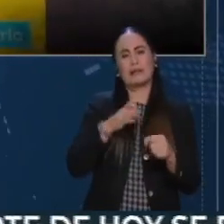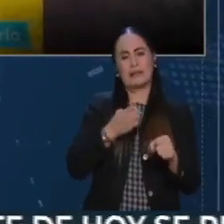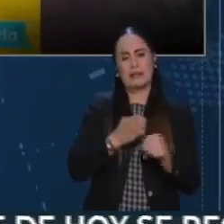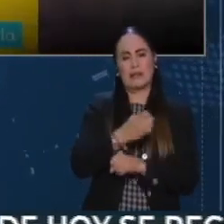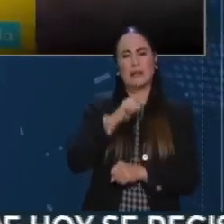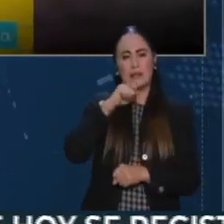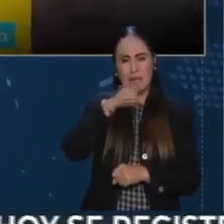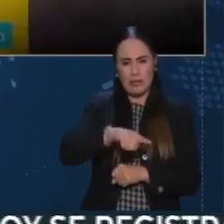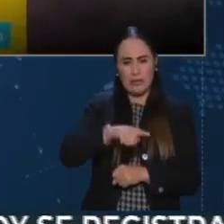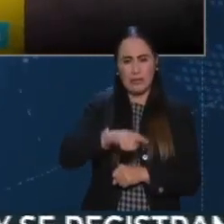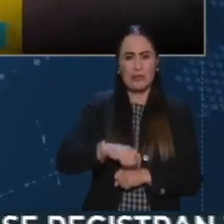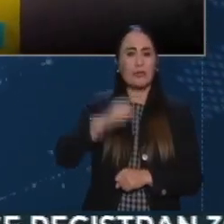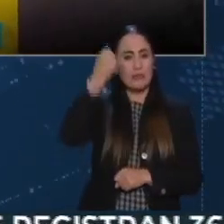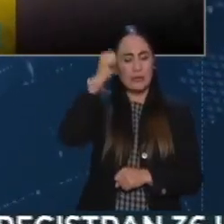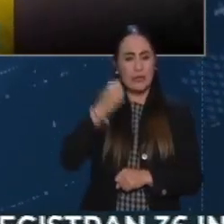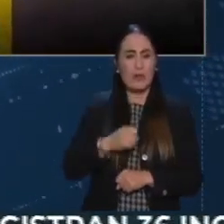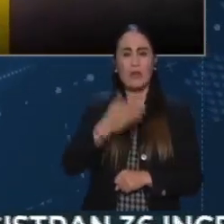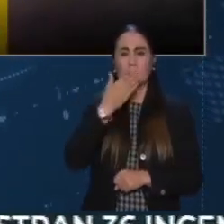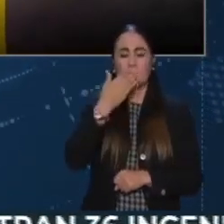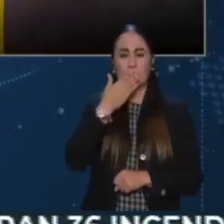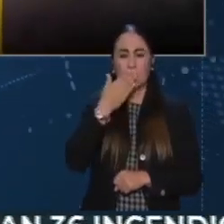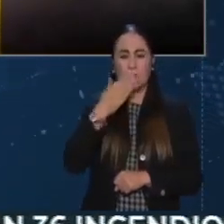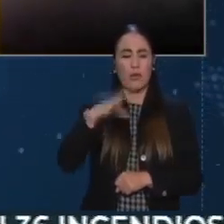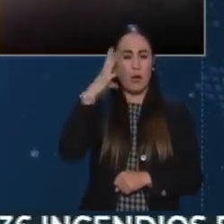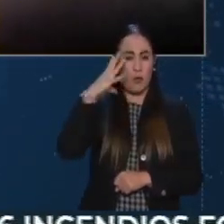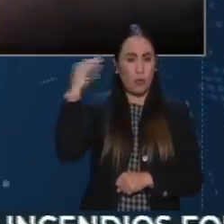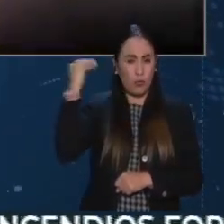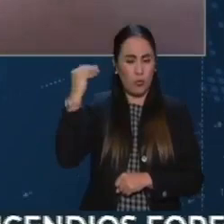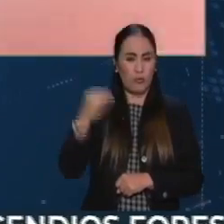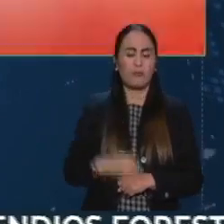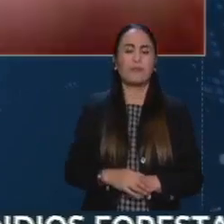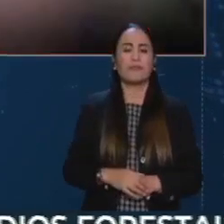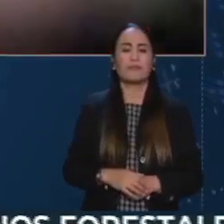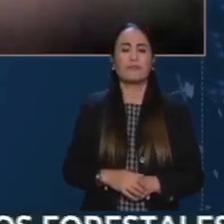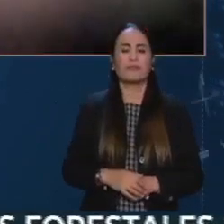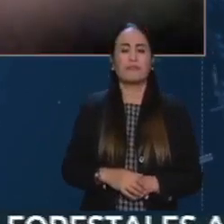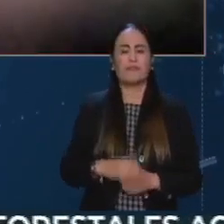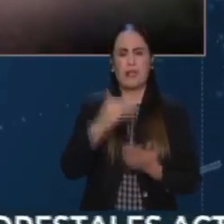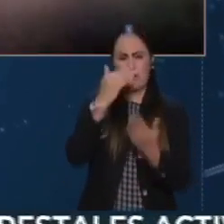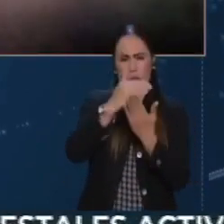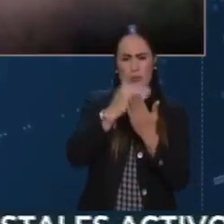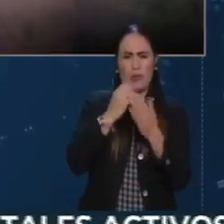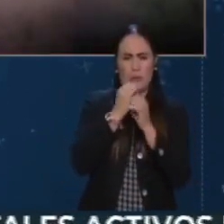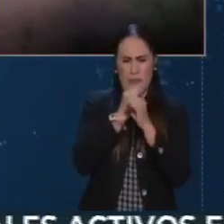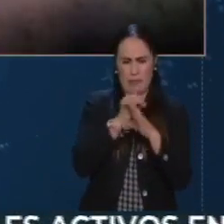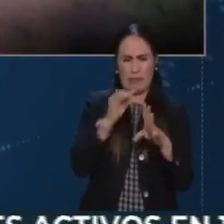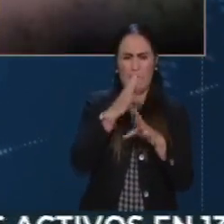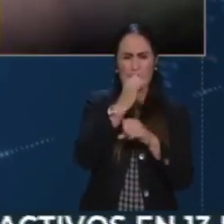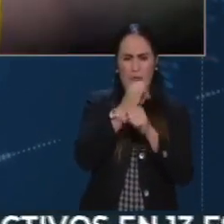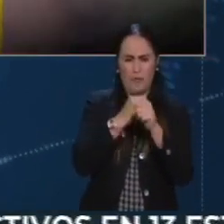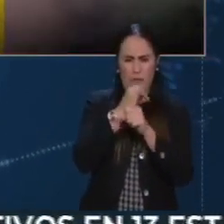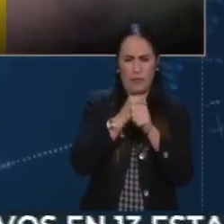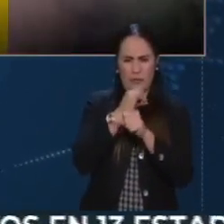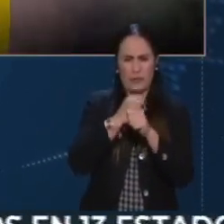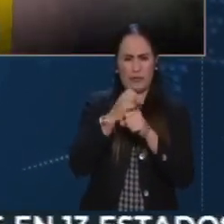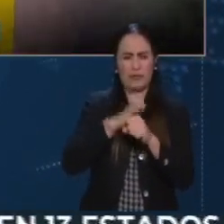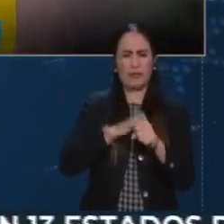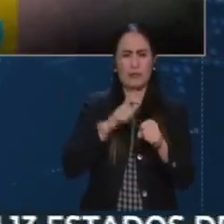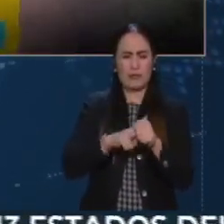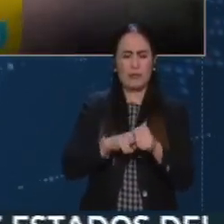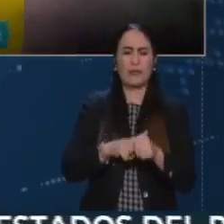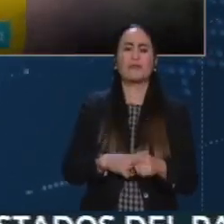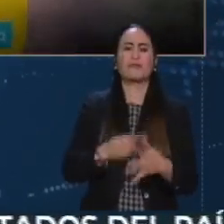Colima, Guanajuato y Sonora son los 5 estados que concentran, de acuerdo con los reportes oficiales, el